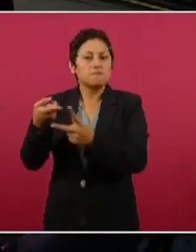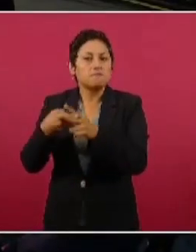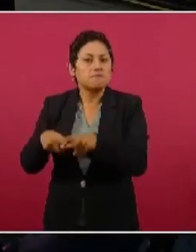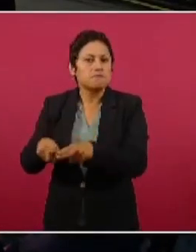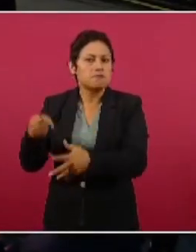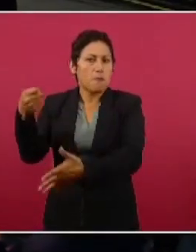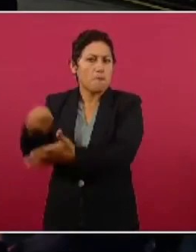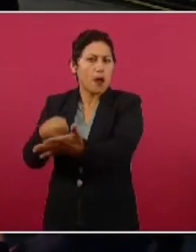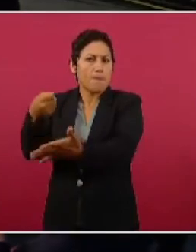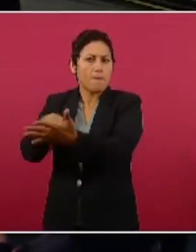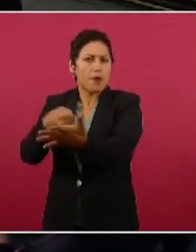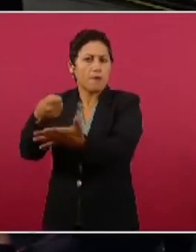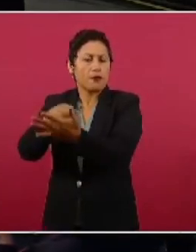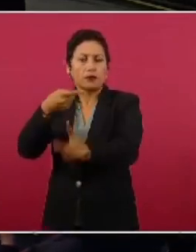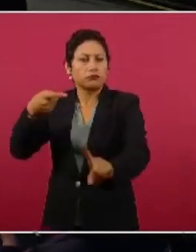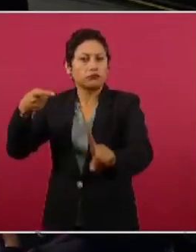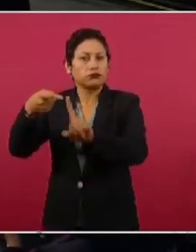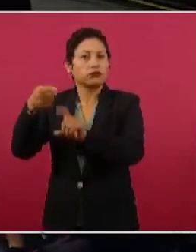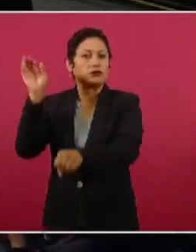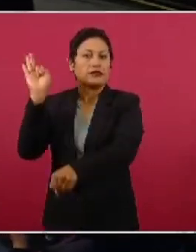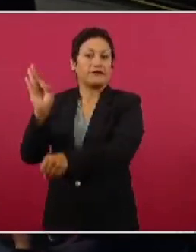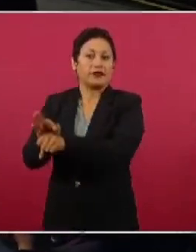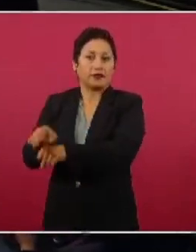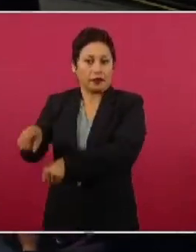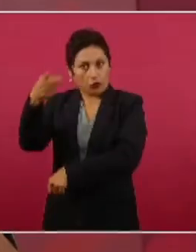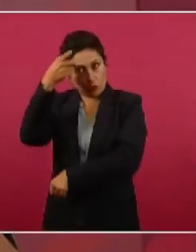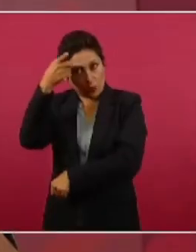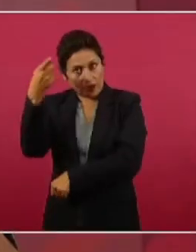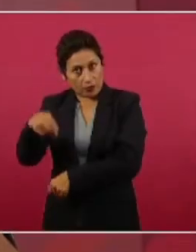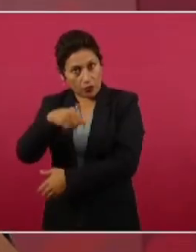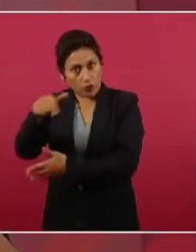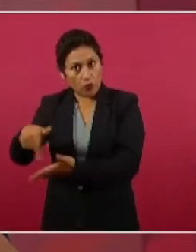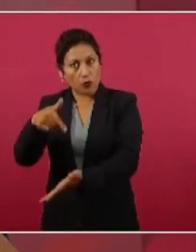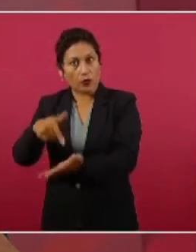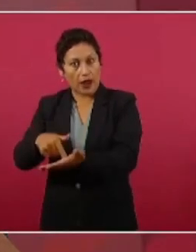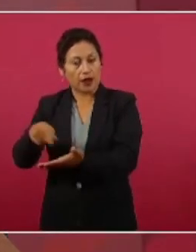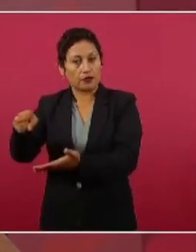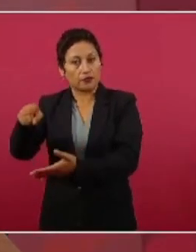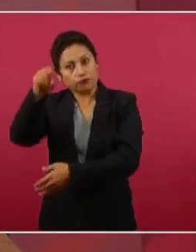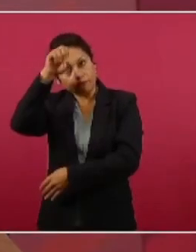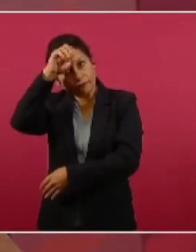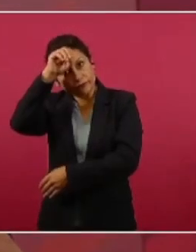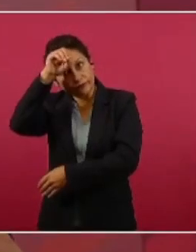para defender al dueño de Cananea, de la mina,